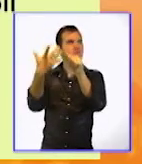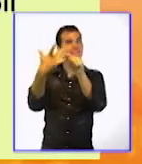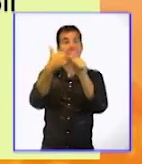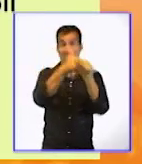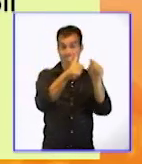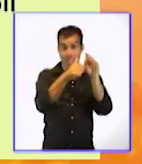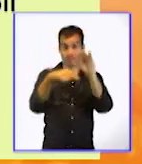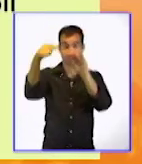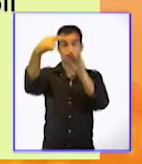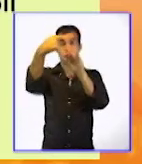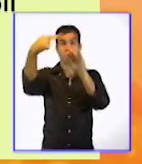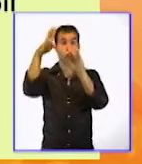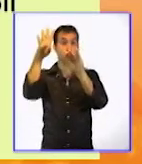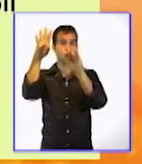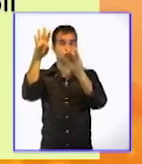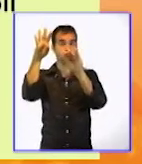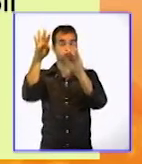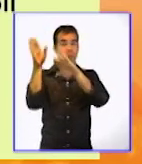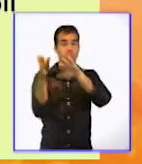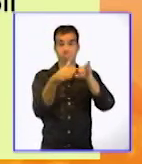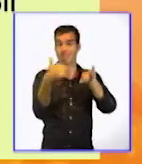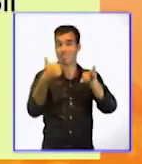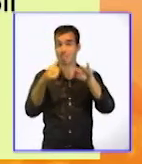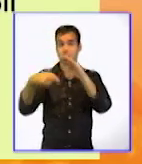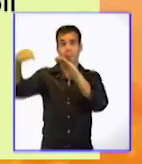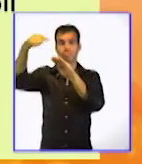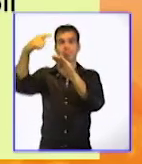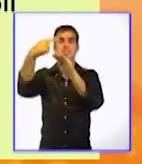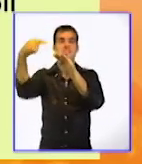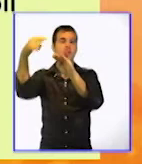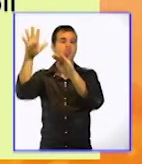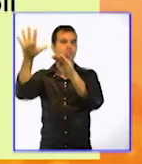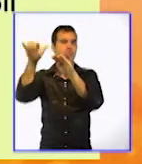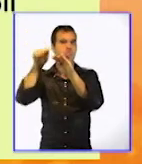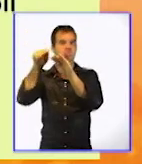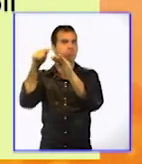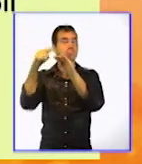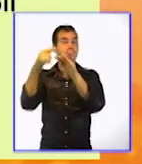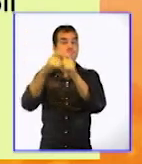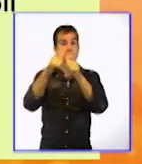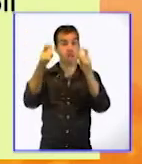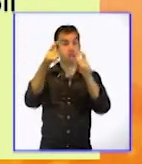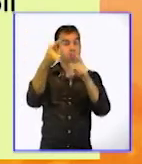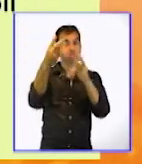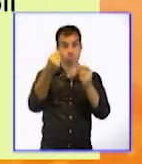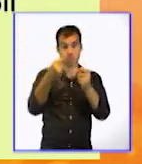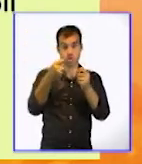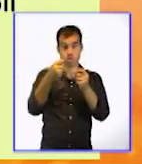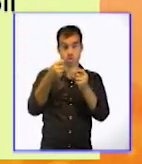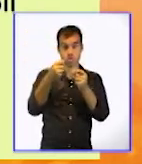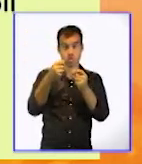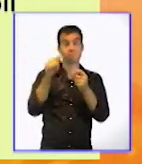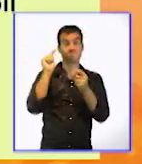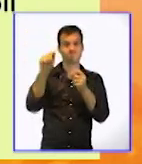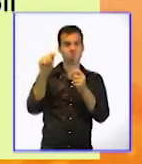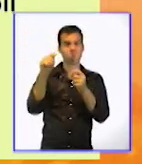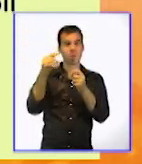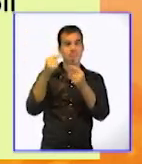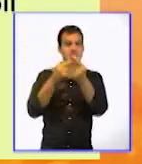menos 4 y 10 a la menos 5. Matemáticamente, el mayor número es el que más cerca esté del 0. En este caso